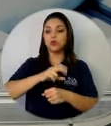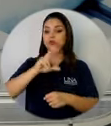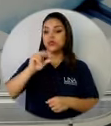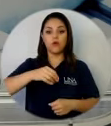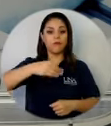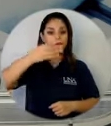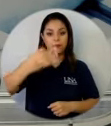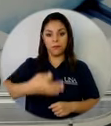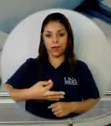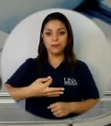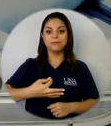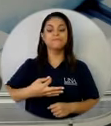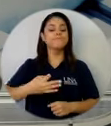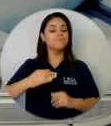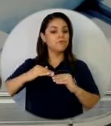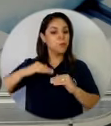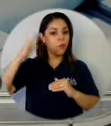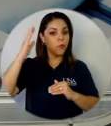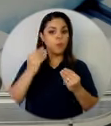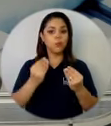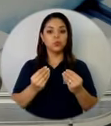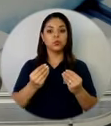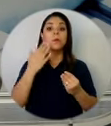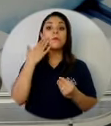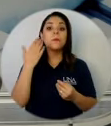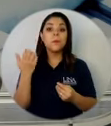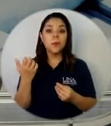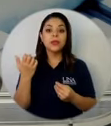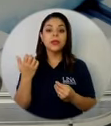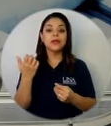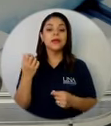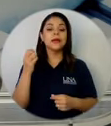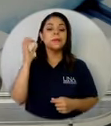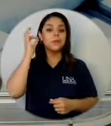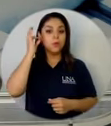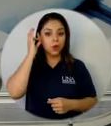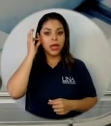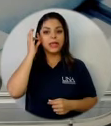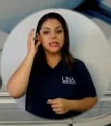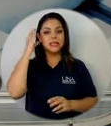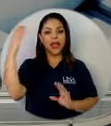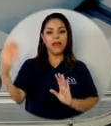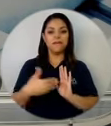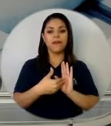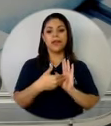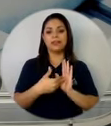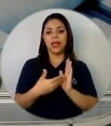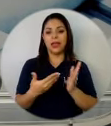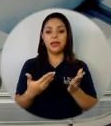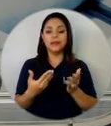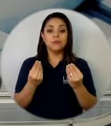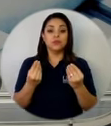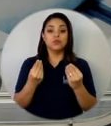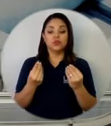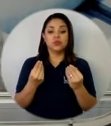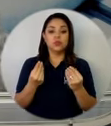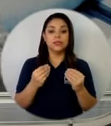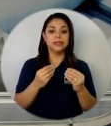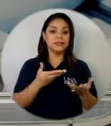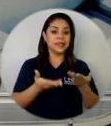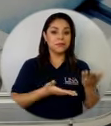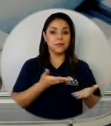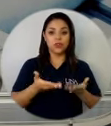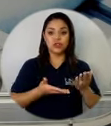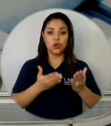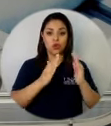qué? Bueno, porque las mujeres están sobre todo en las actividades económicas más impactadas, como servicio doméstico, ¿verdad? Muchos